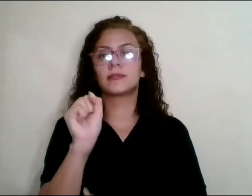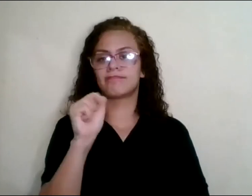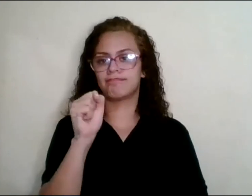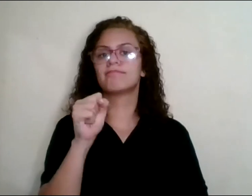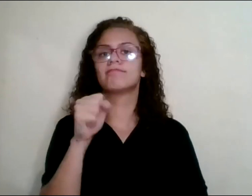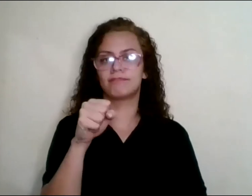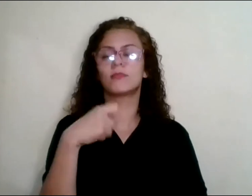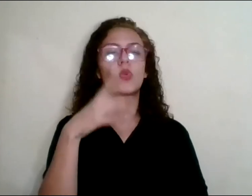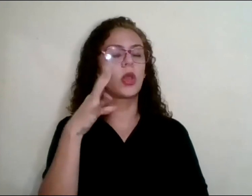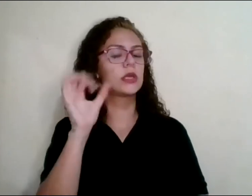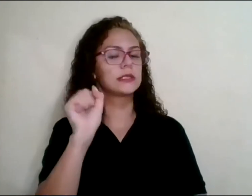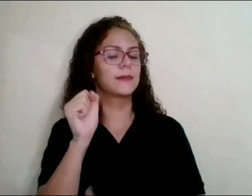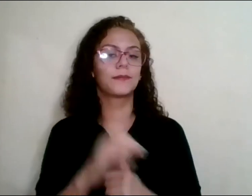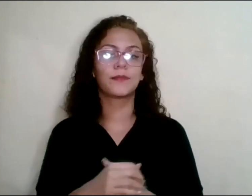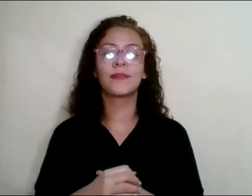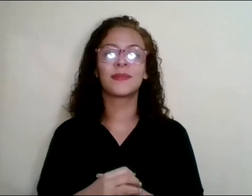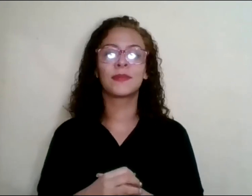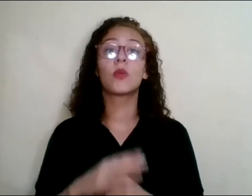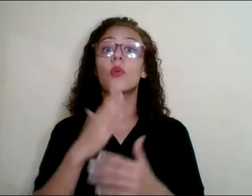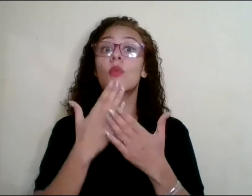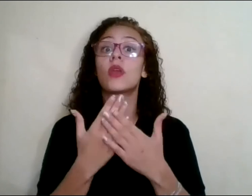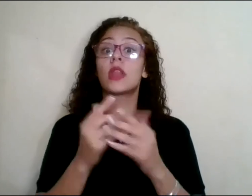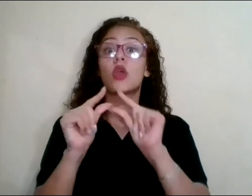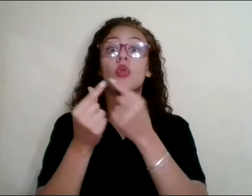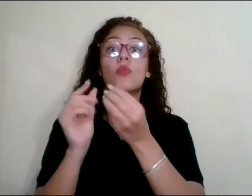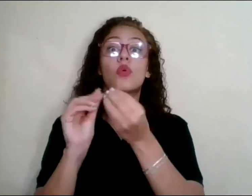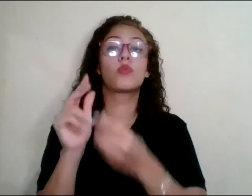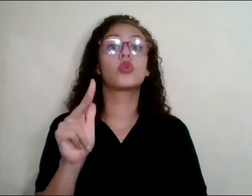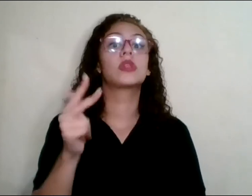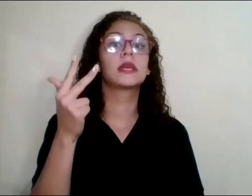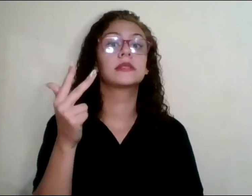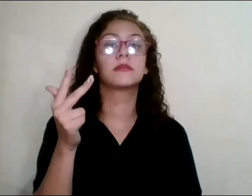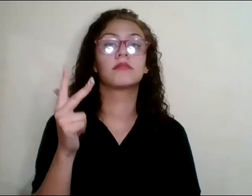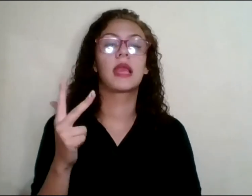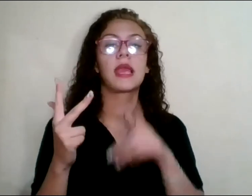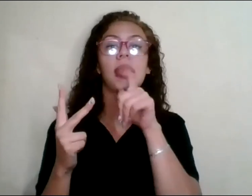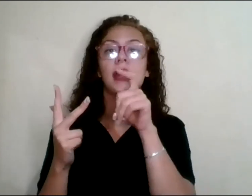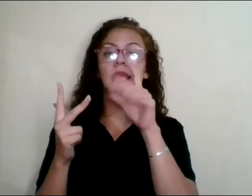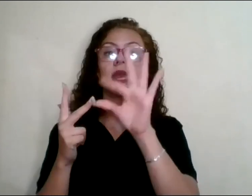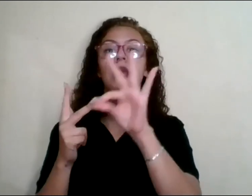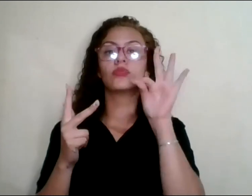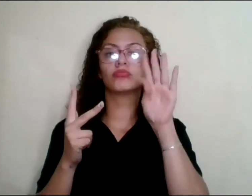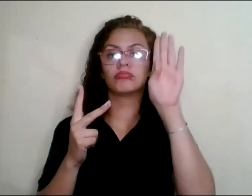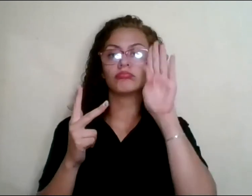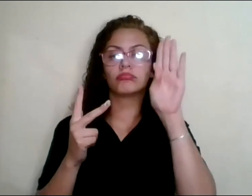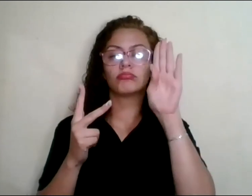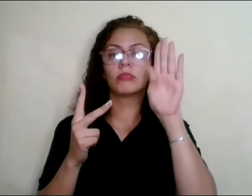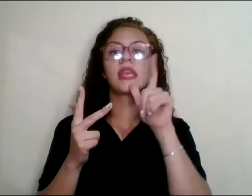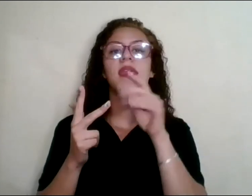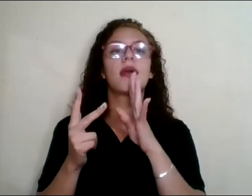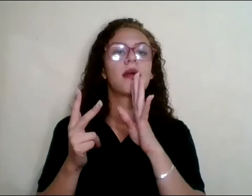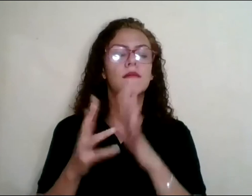Sí, yo creo que sí. Bueno, y el grupo 3, ¿a quién escoge o de quién nos